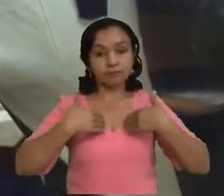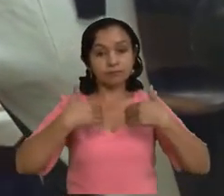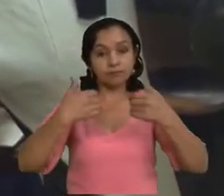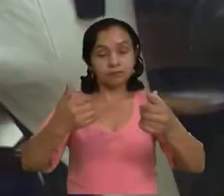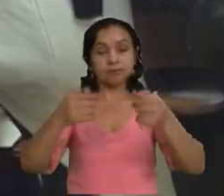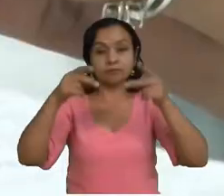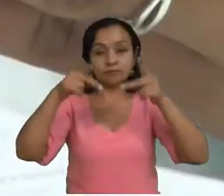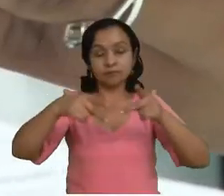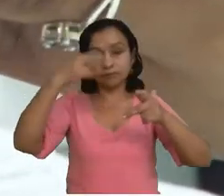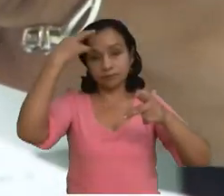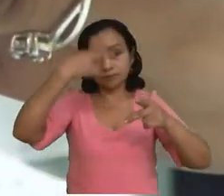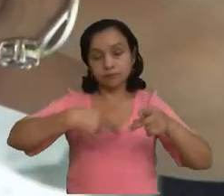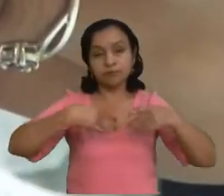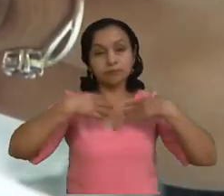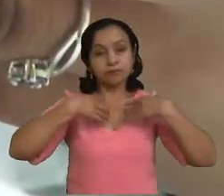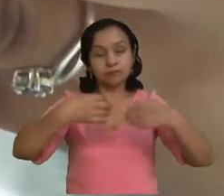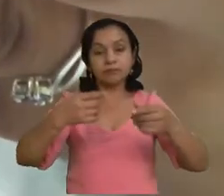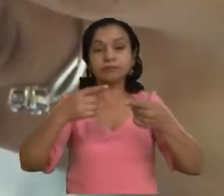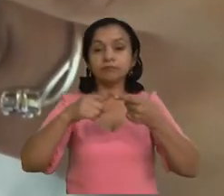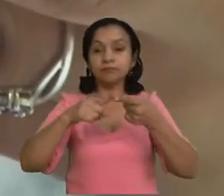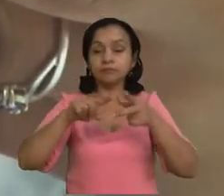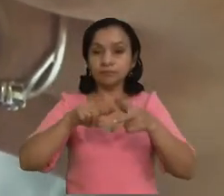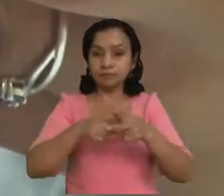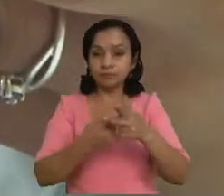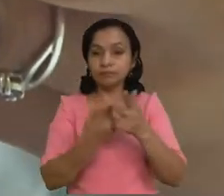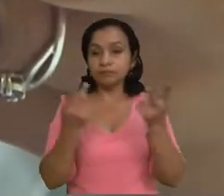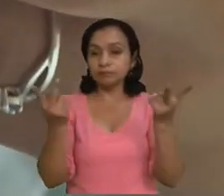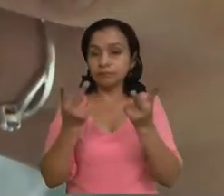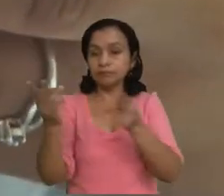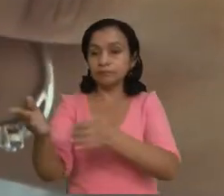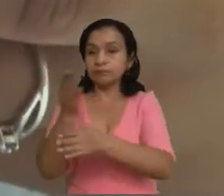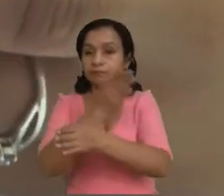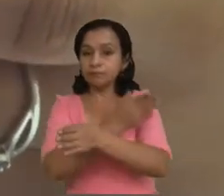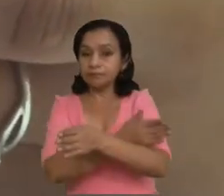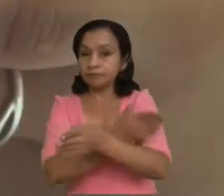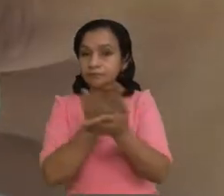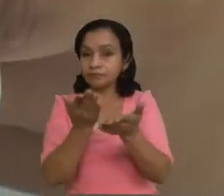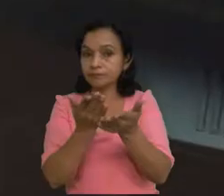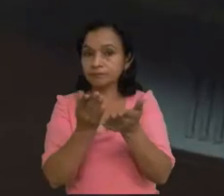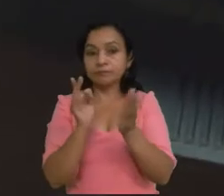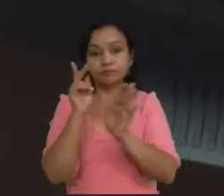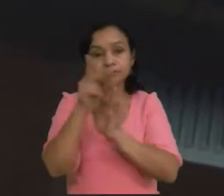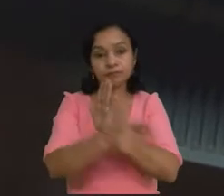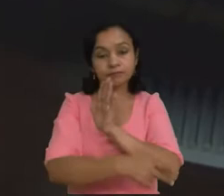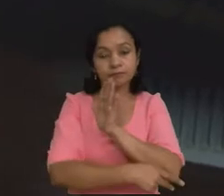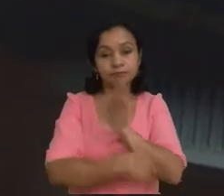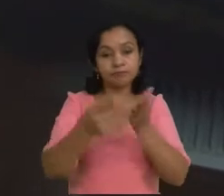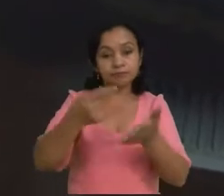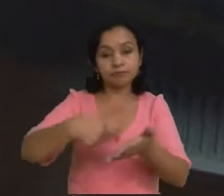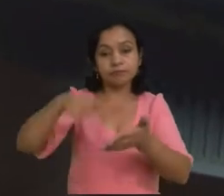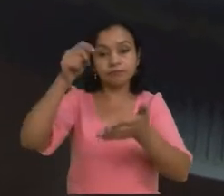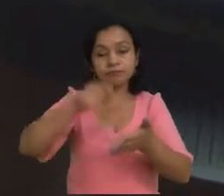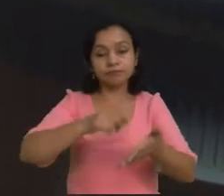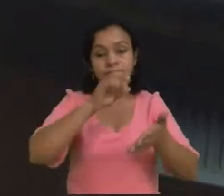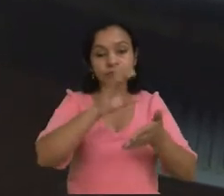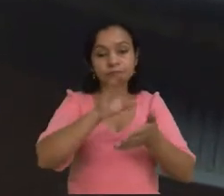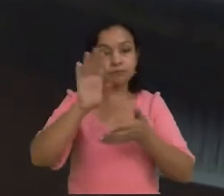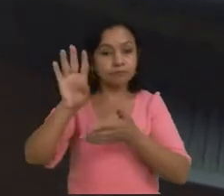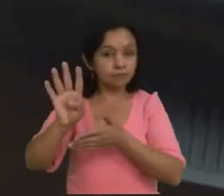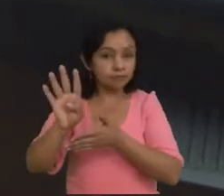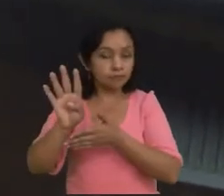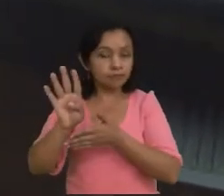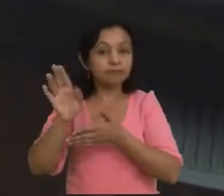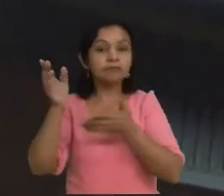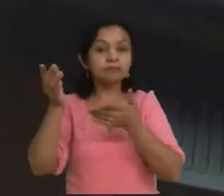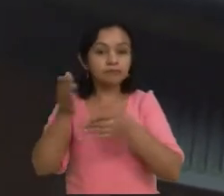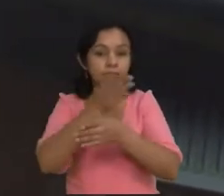la autoridad competente de su país de origen o residencia anterior. En caso de ser de los países firmantes del CA4, deben presentar